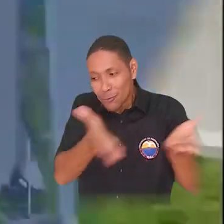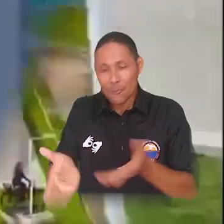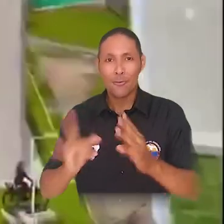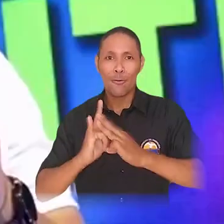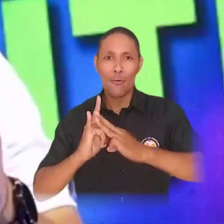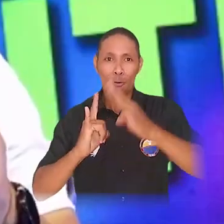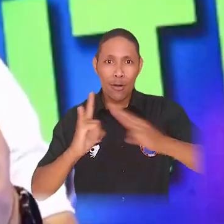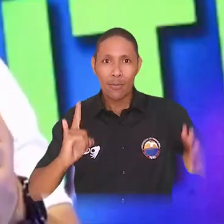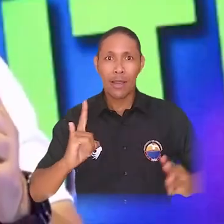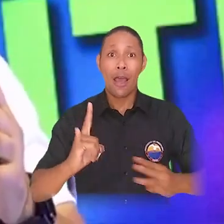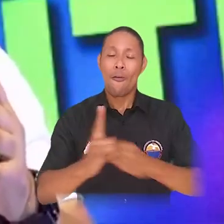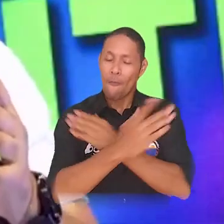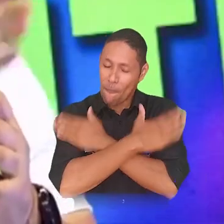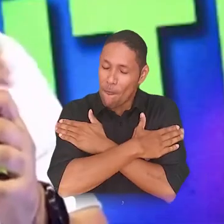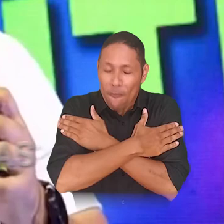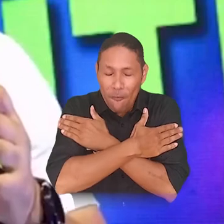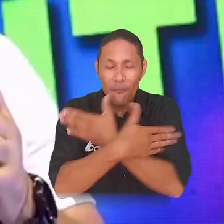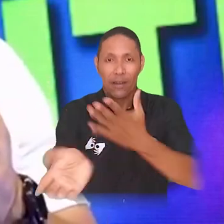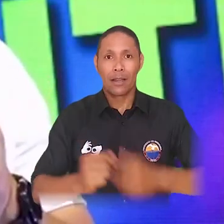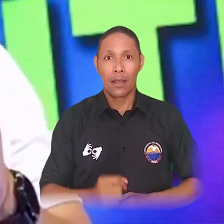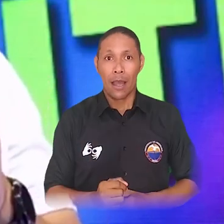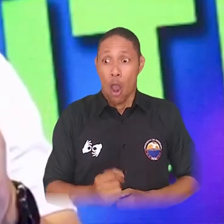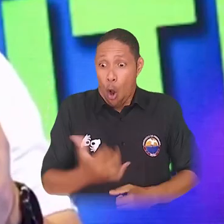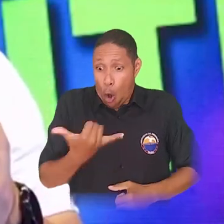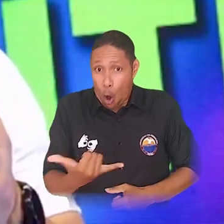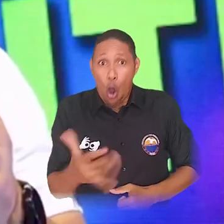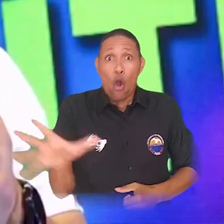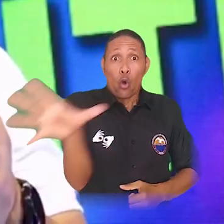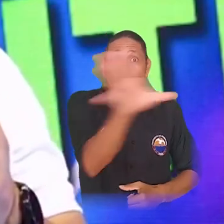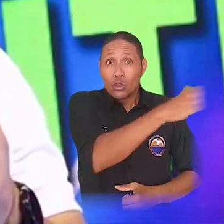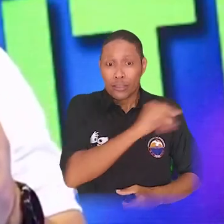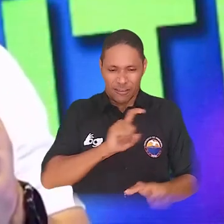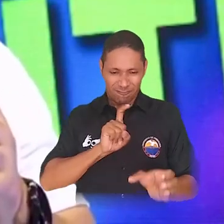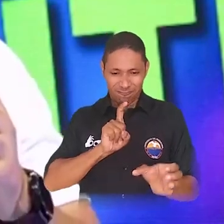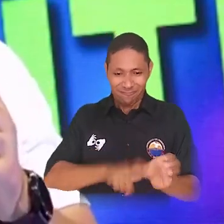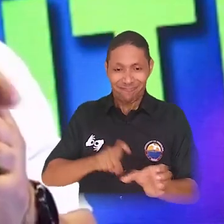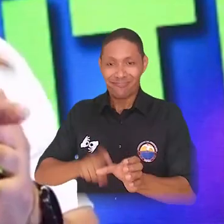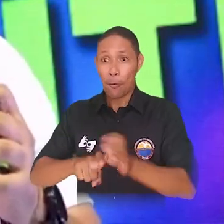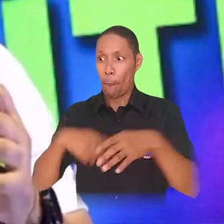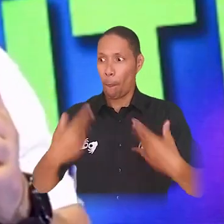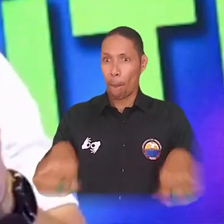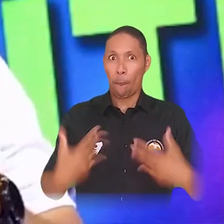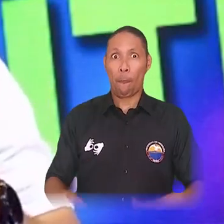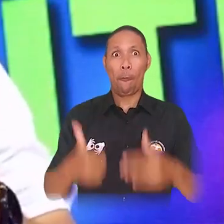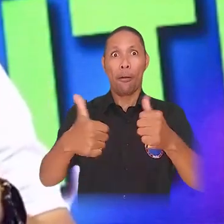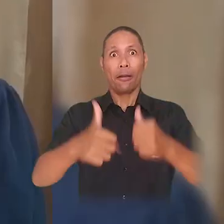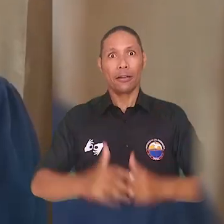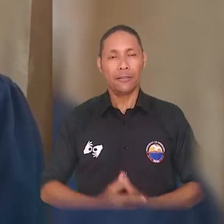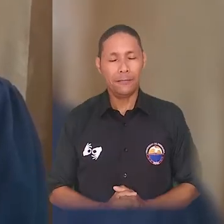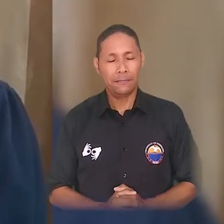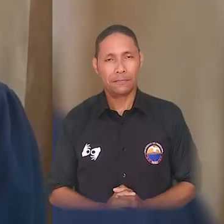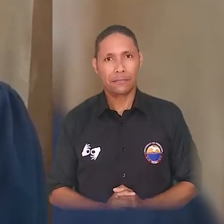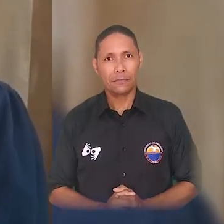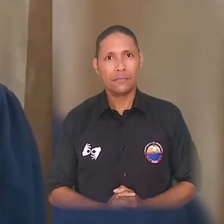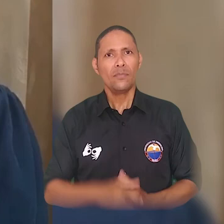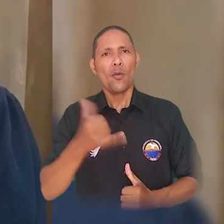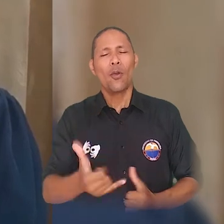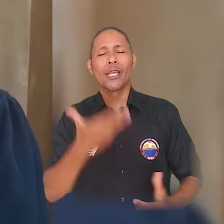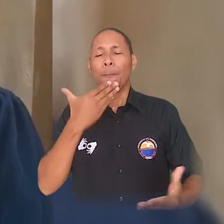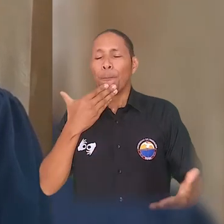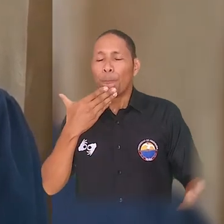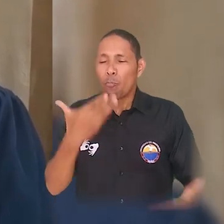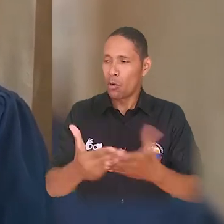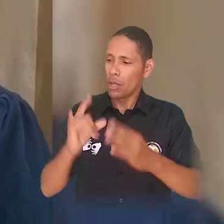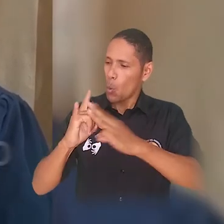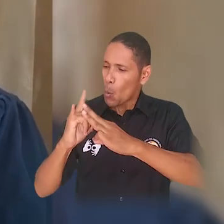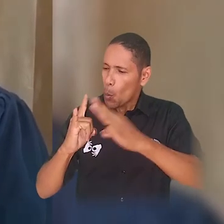Magdalena. Quiero felicitarlos porque ustedes hoy son unos privilegiados de estar en esta universidad. Hoy quiero darle las gracias